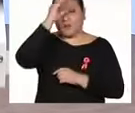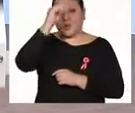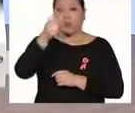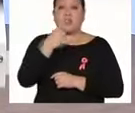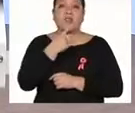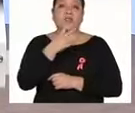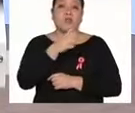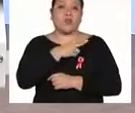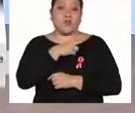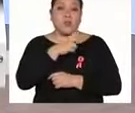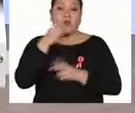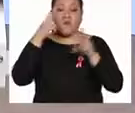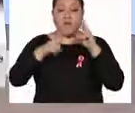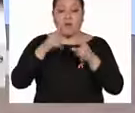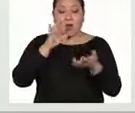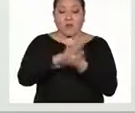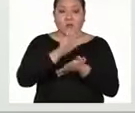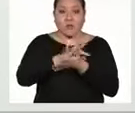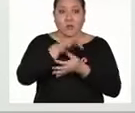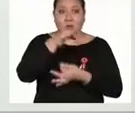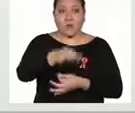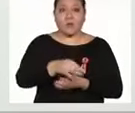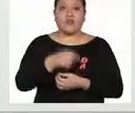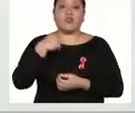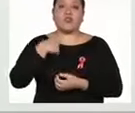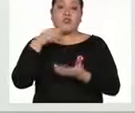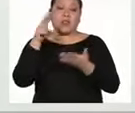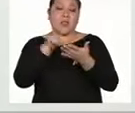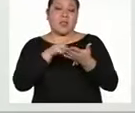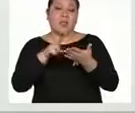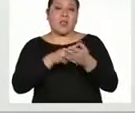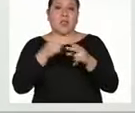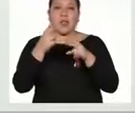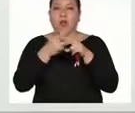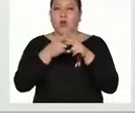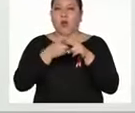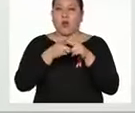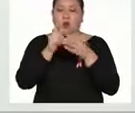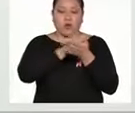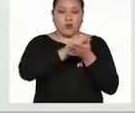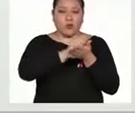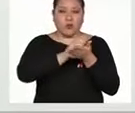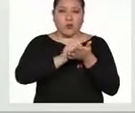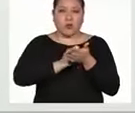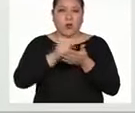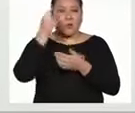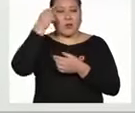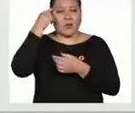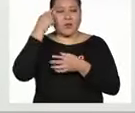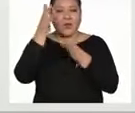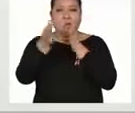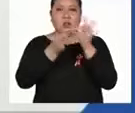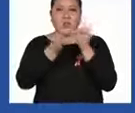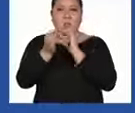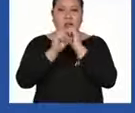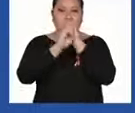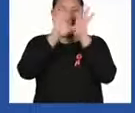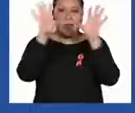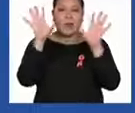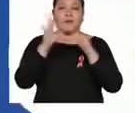segundo también revisan sus registros oficiales. Te leeré este pequeño texto que creo que lo explica muy